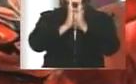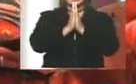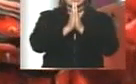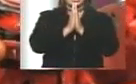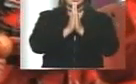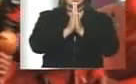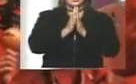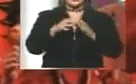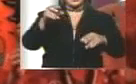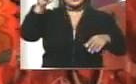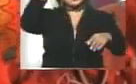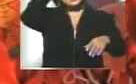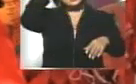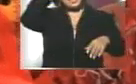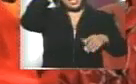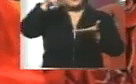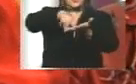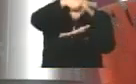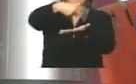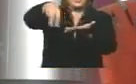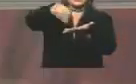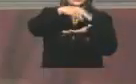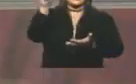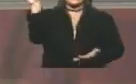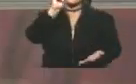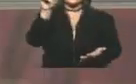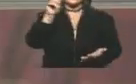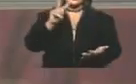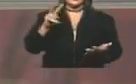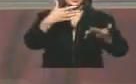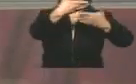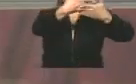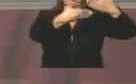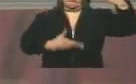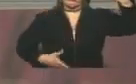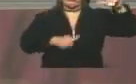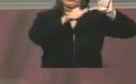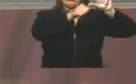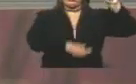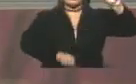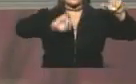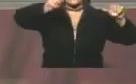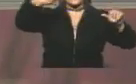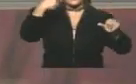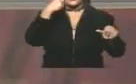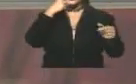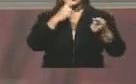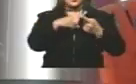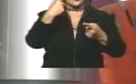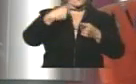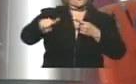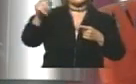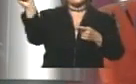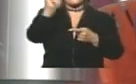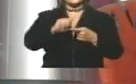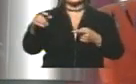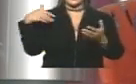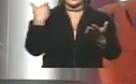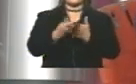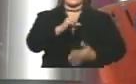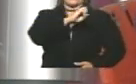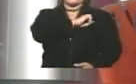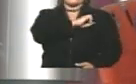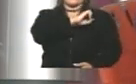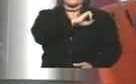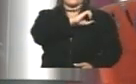con los diablos danzantes de Venezuela. Tenemos todo un calendario. Siempre. Uh-huh. Tenemos a nivel, desde enero hasta